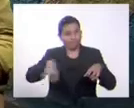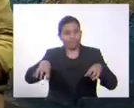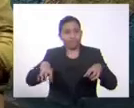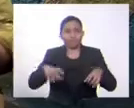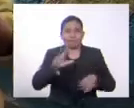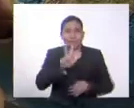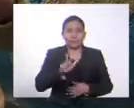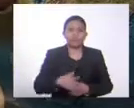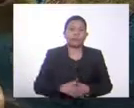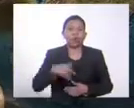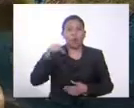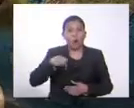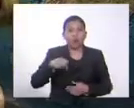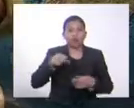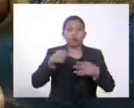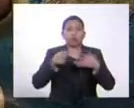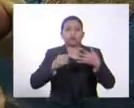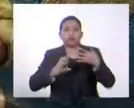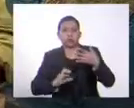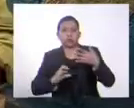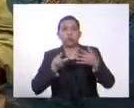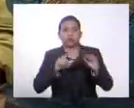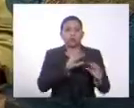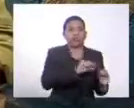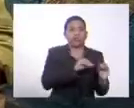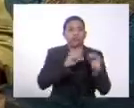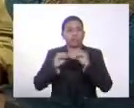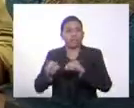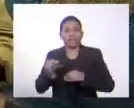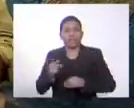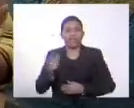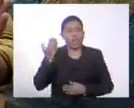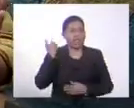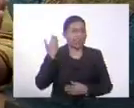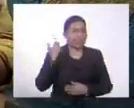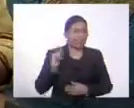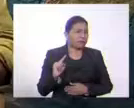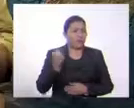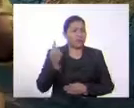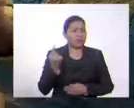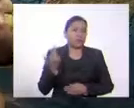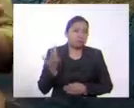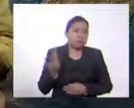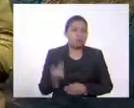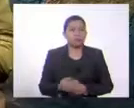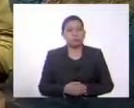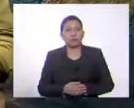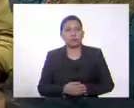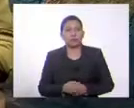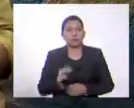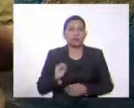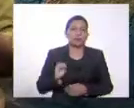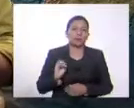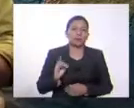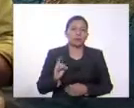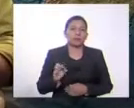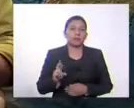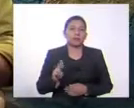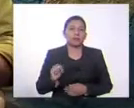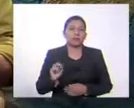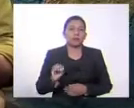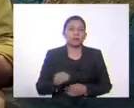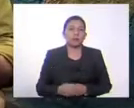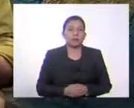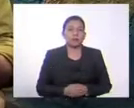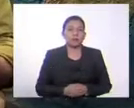original, moderno, ¿sí? Entonces tenemos una separación de poderes que lo manda nuestra Constitución. Hablamos entonces de